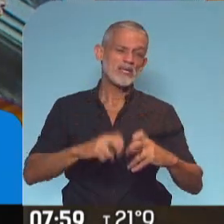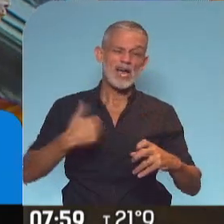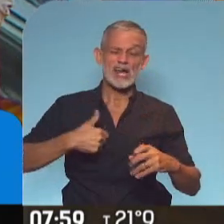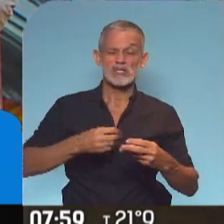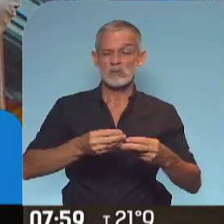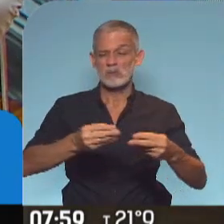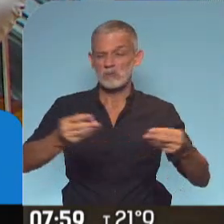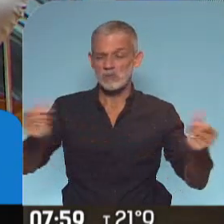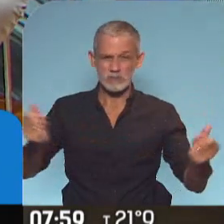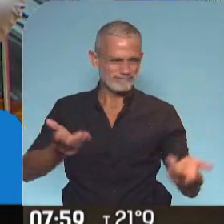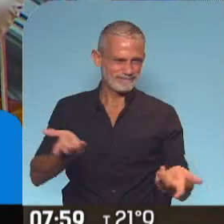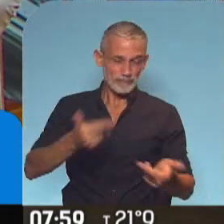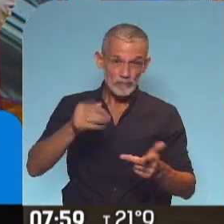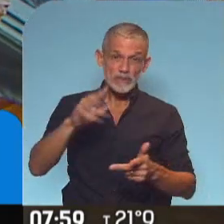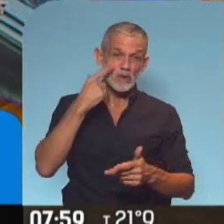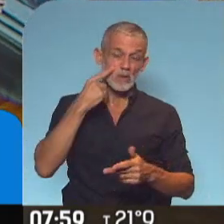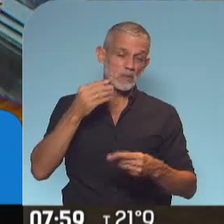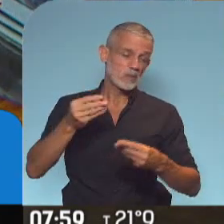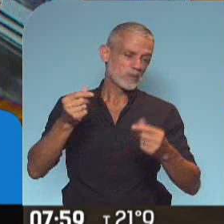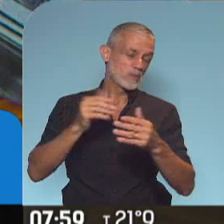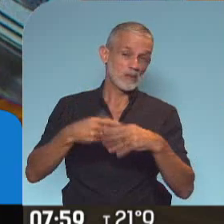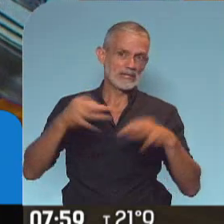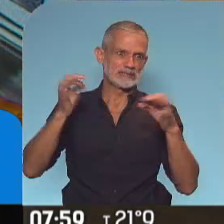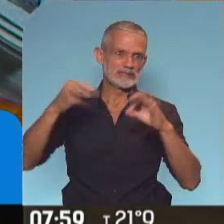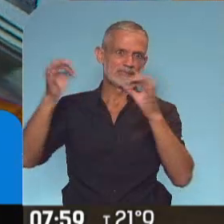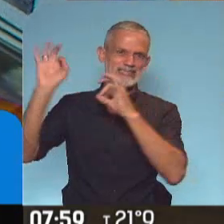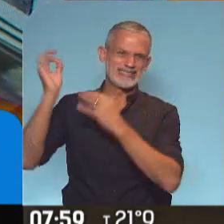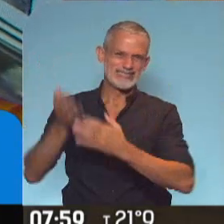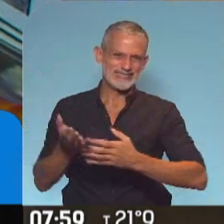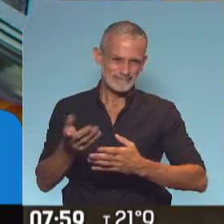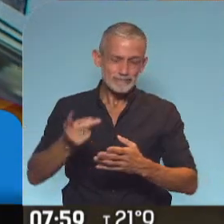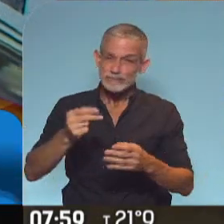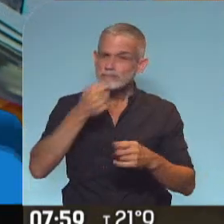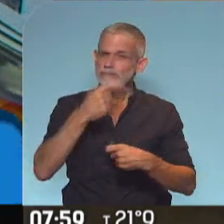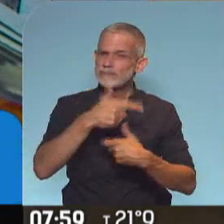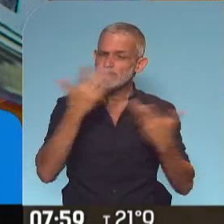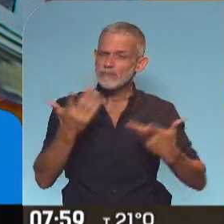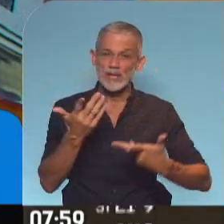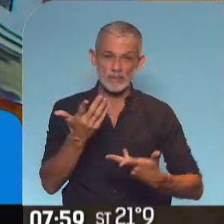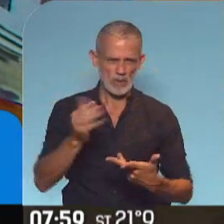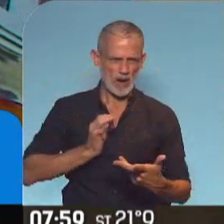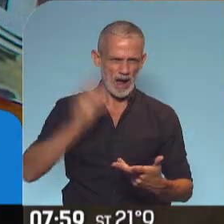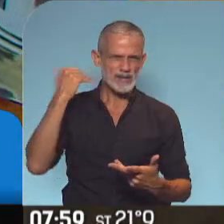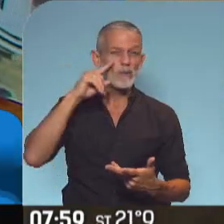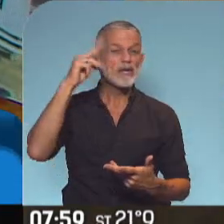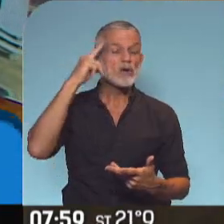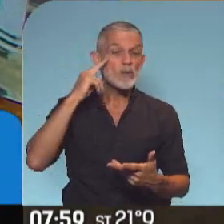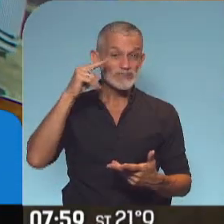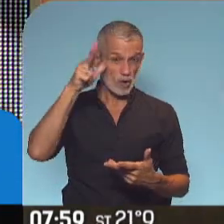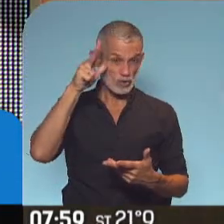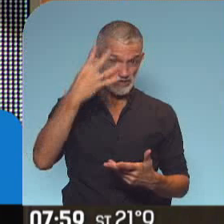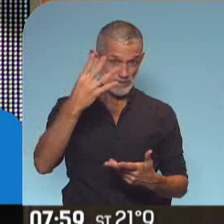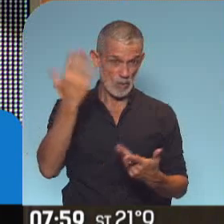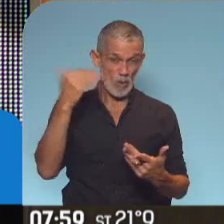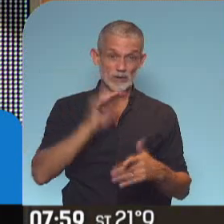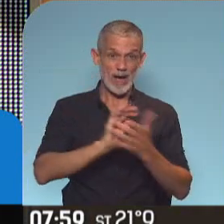en nada. Estos señores siempre zafan. Y un ejemplo claro es que en el año 1984,